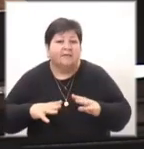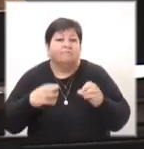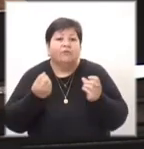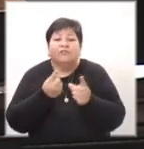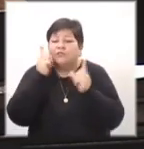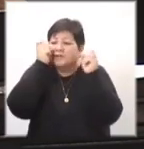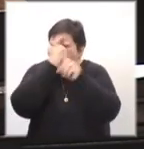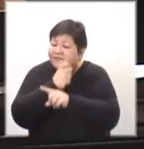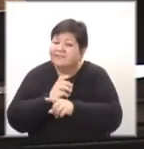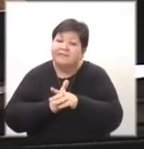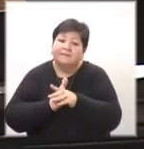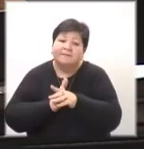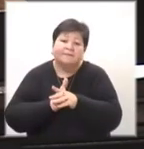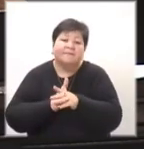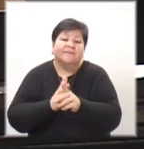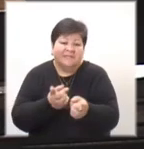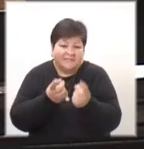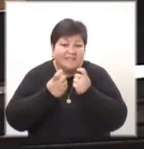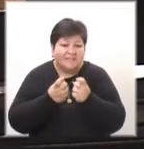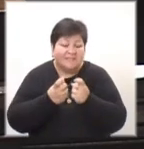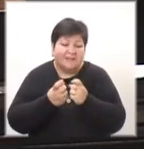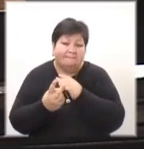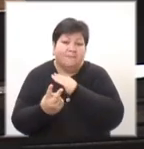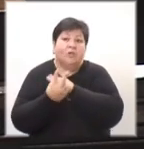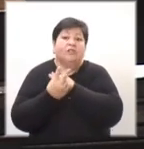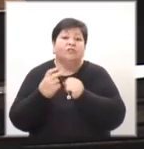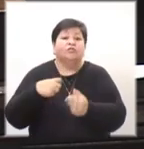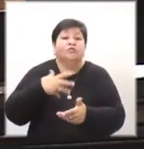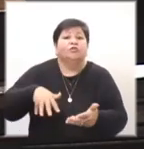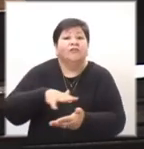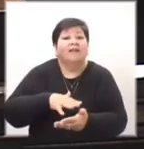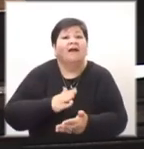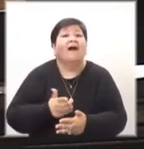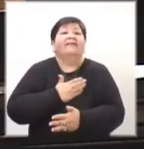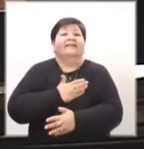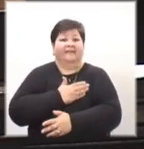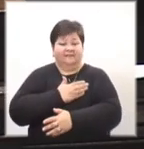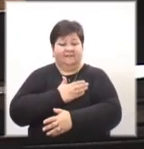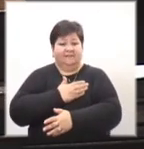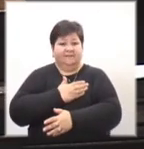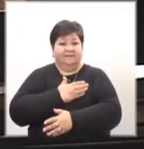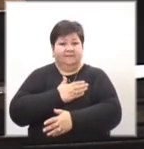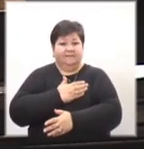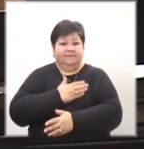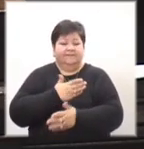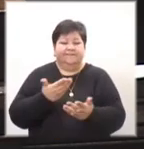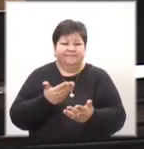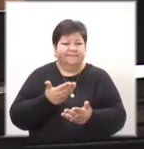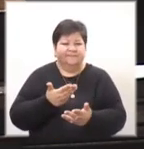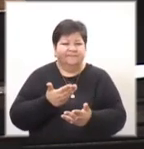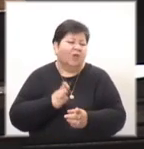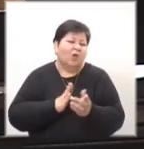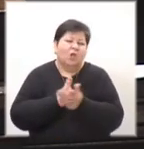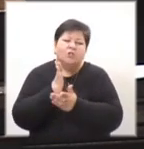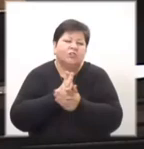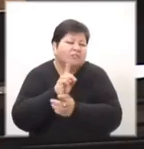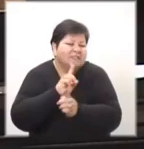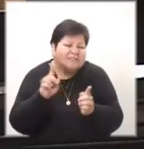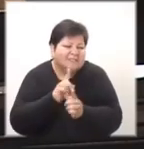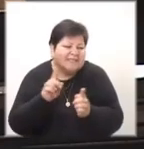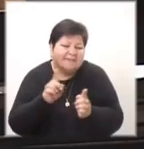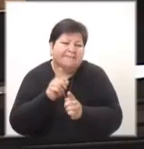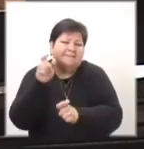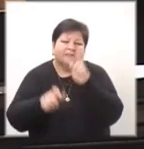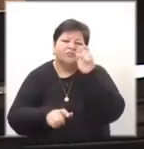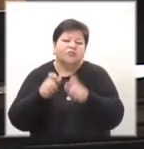social antes. No parece razonable pensar que todas las personas llegarán a los 65 años de edad cotizando